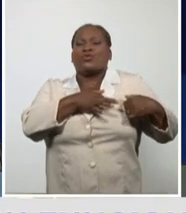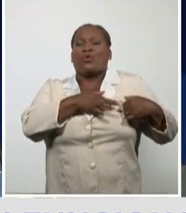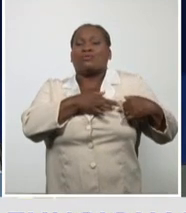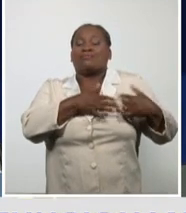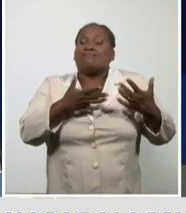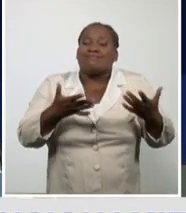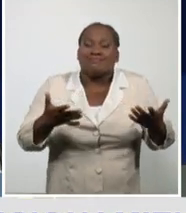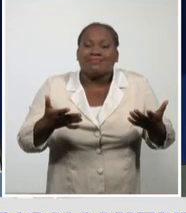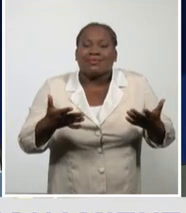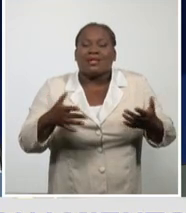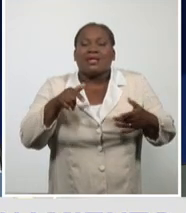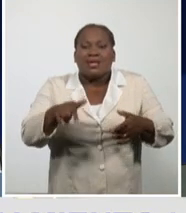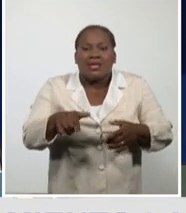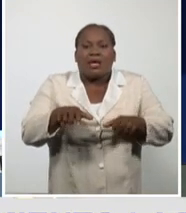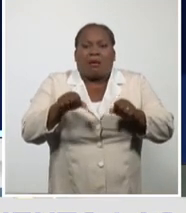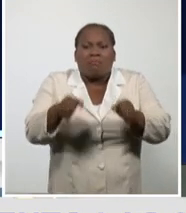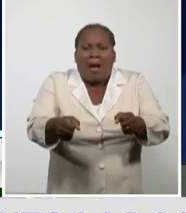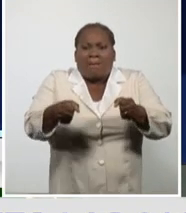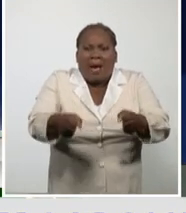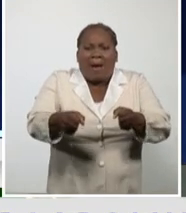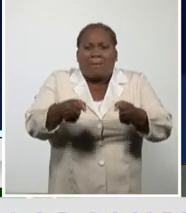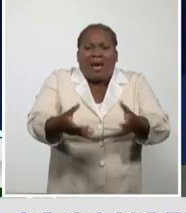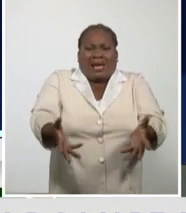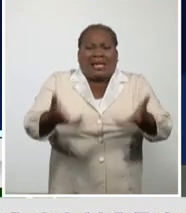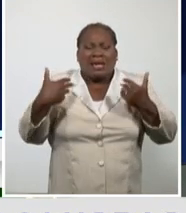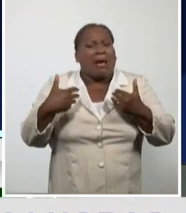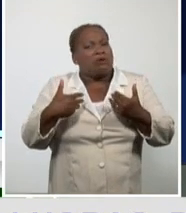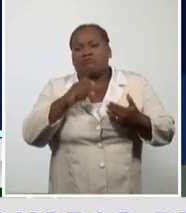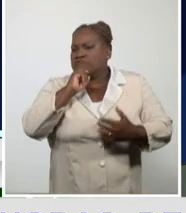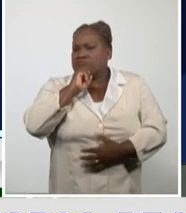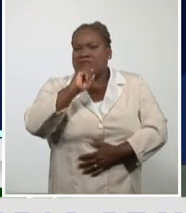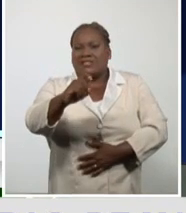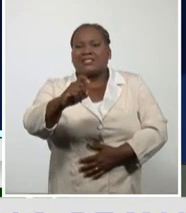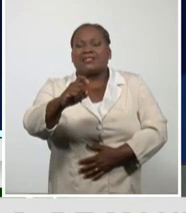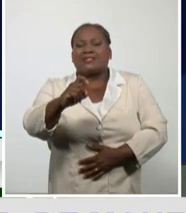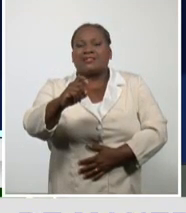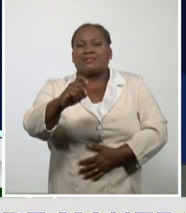de las maniobras de reanimación no fue posible recuperarlo. Reitero,